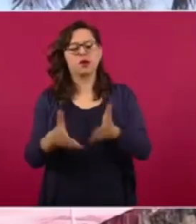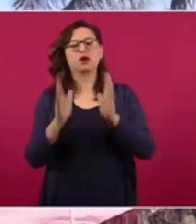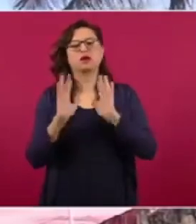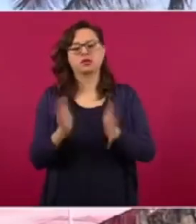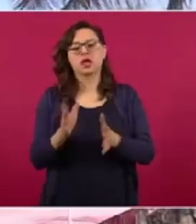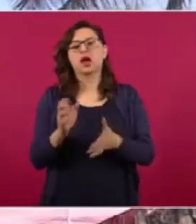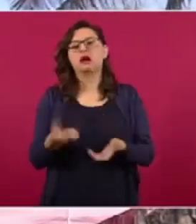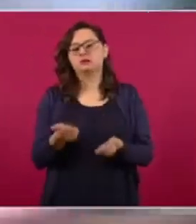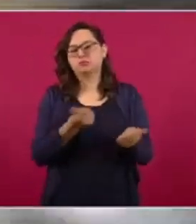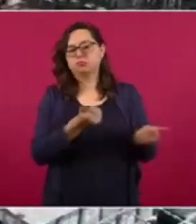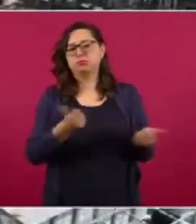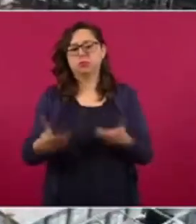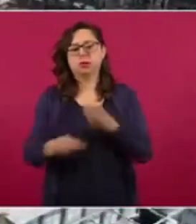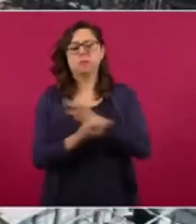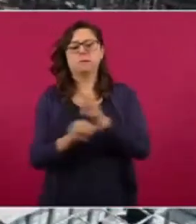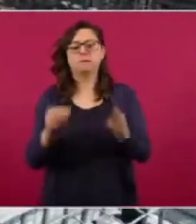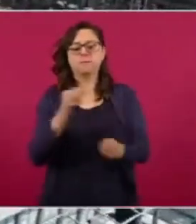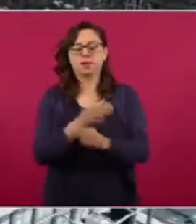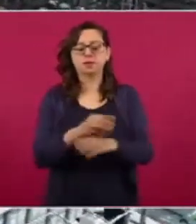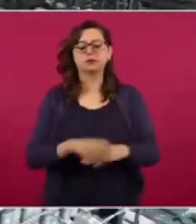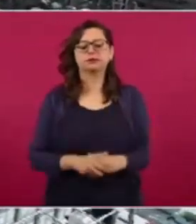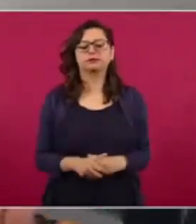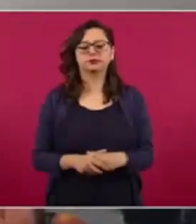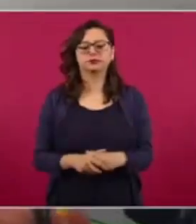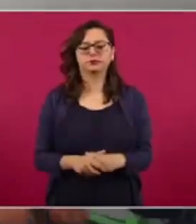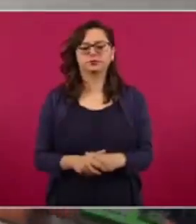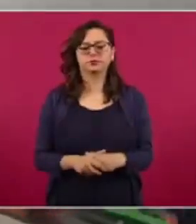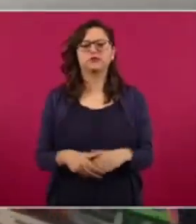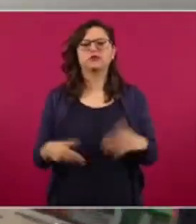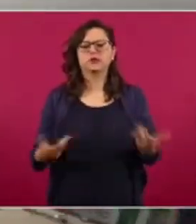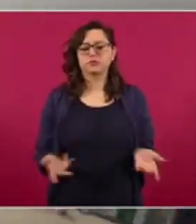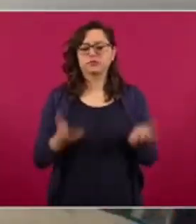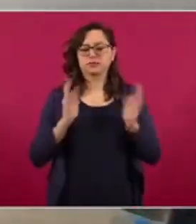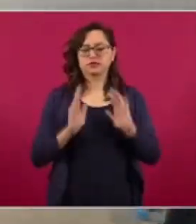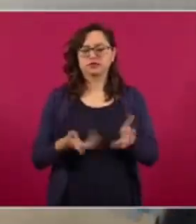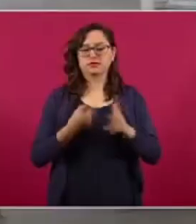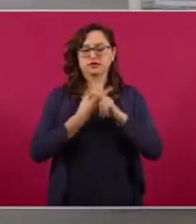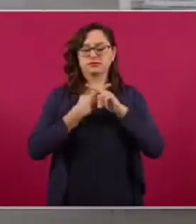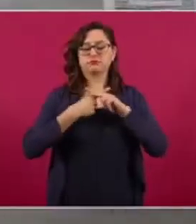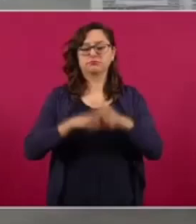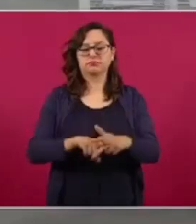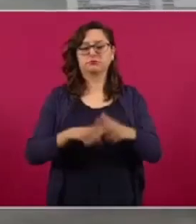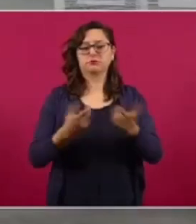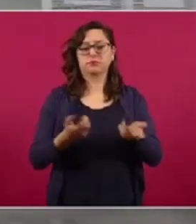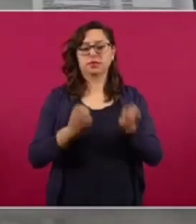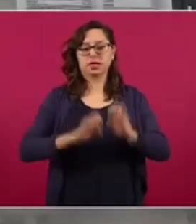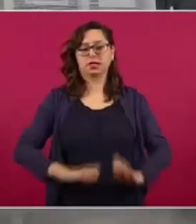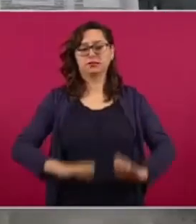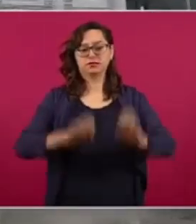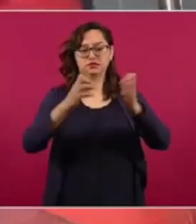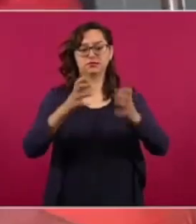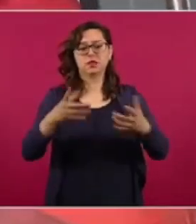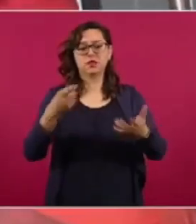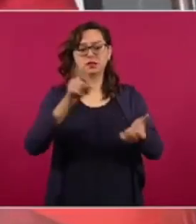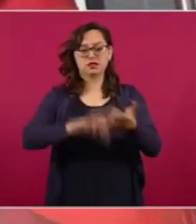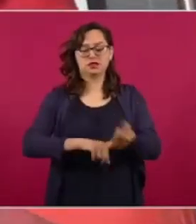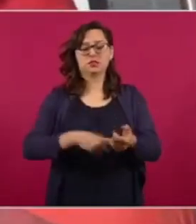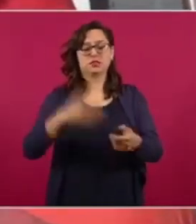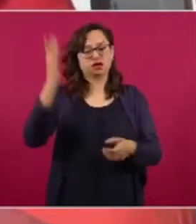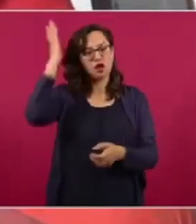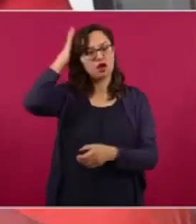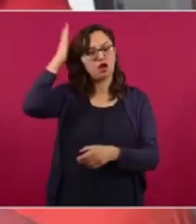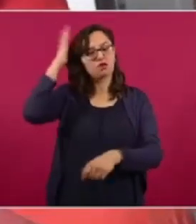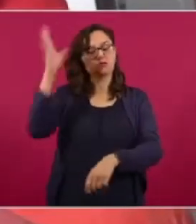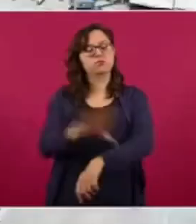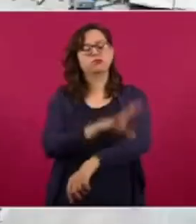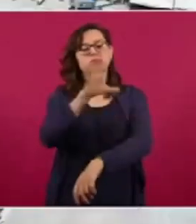ICA Fluor. En el área de proceso, se realiza el equipamiento exterior e interior de las subestaciones eléctricas y cuartos de control de las plantas